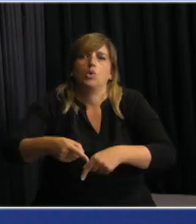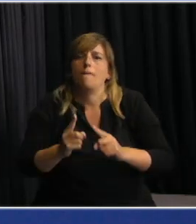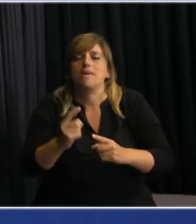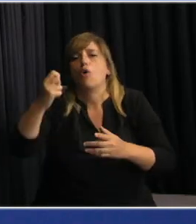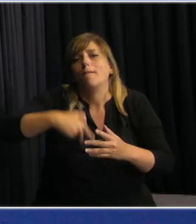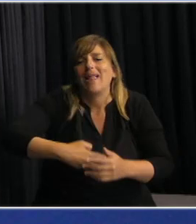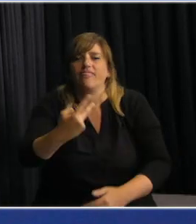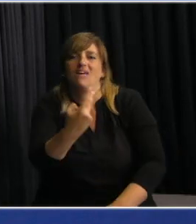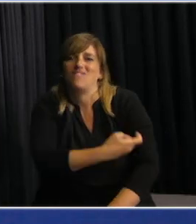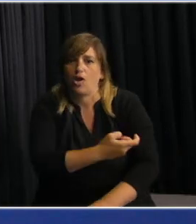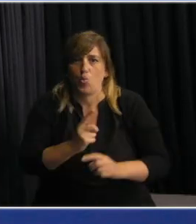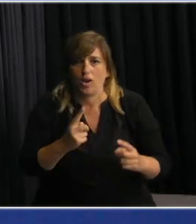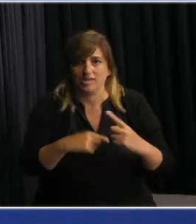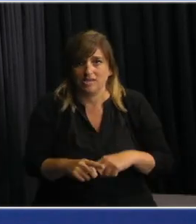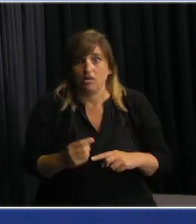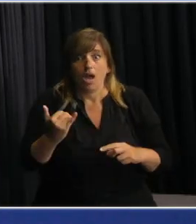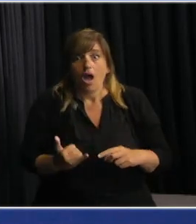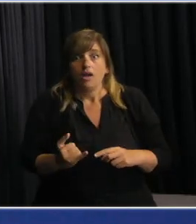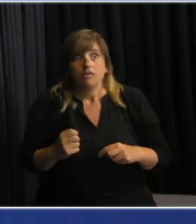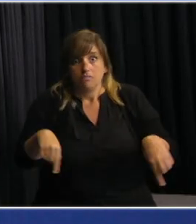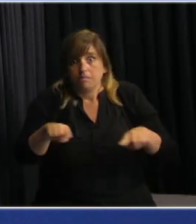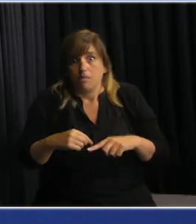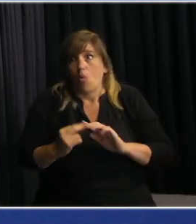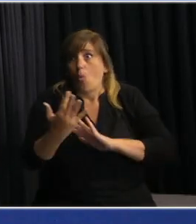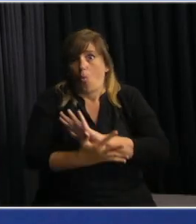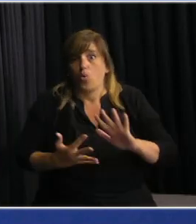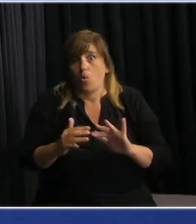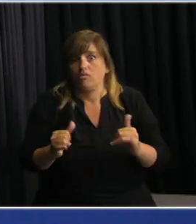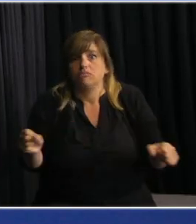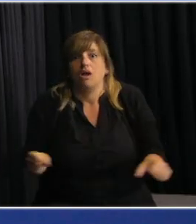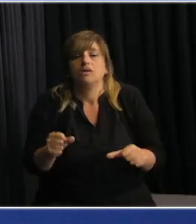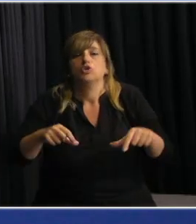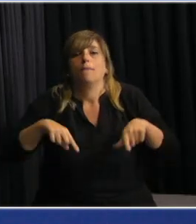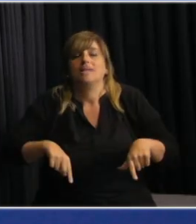el plan de vacunación que tenemos en nuestro país, que ha diseñado